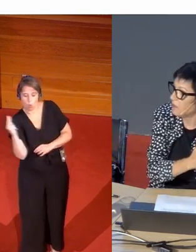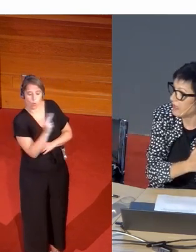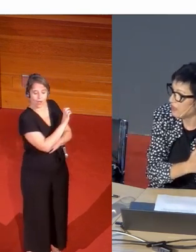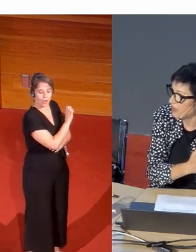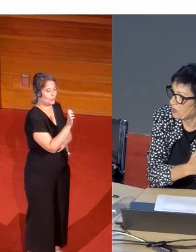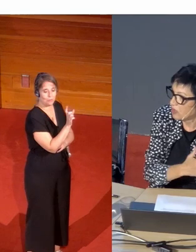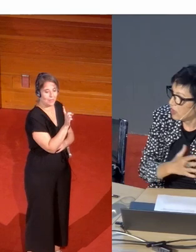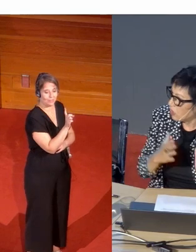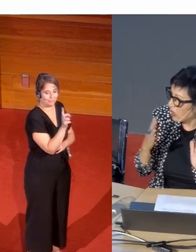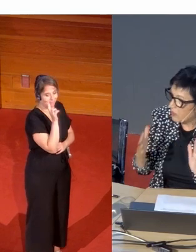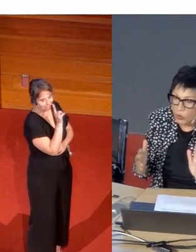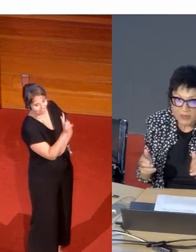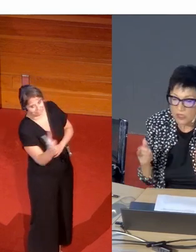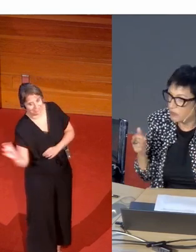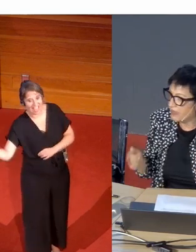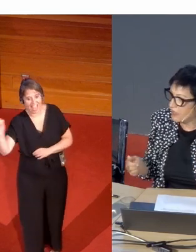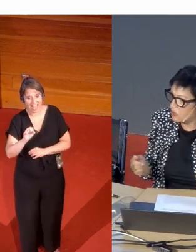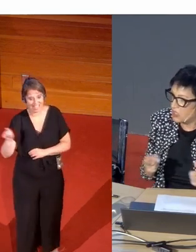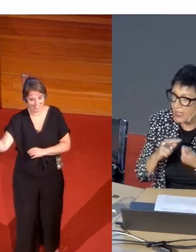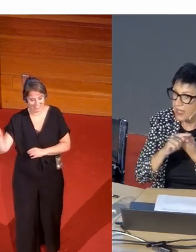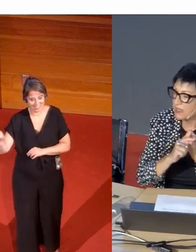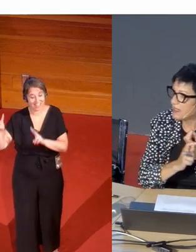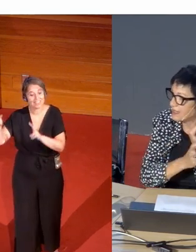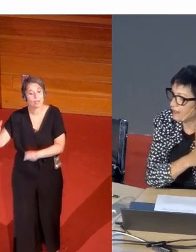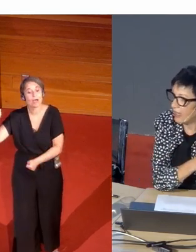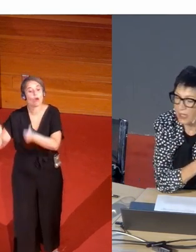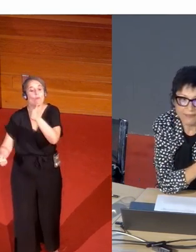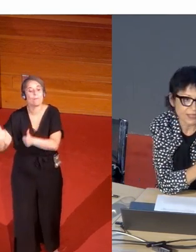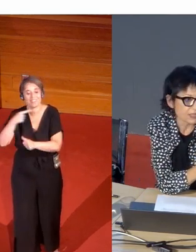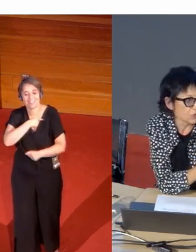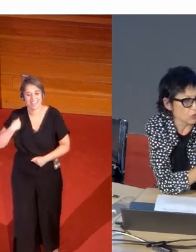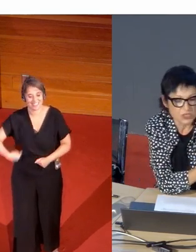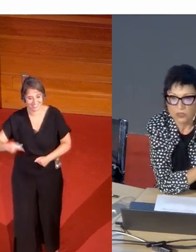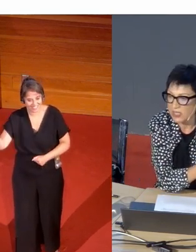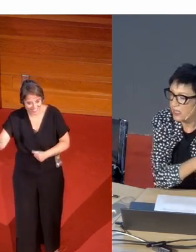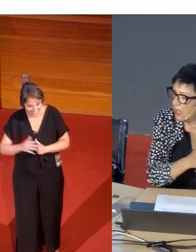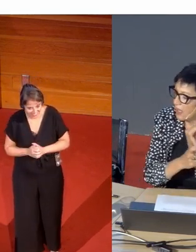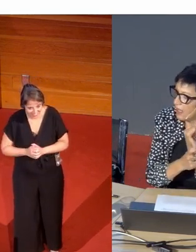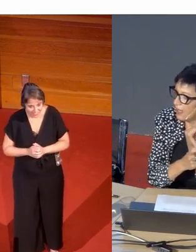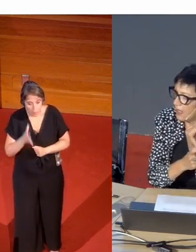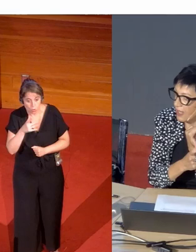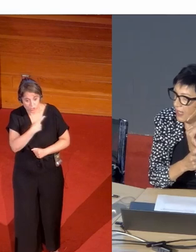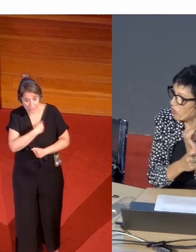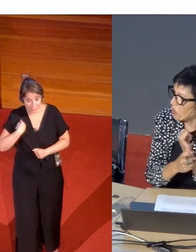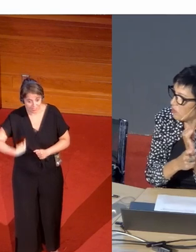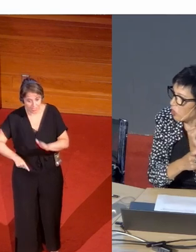enfocada al Pacífico lo que le preocupa es la competencia con china china está adelantando en cuestiones